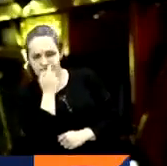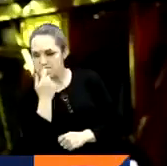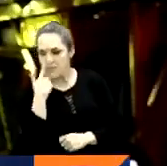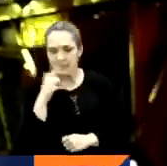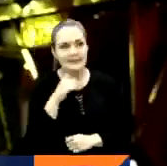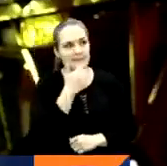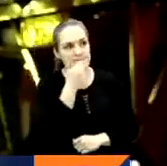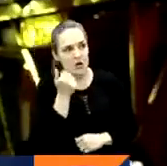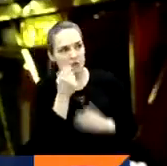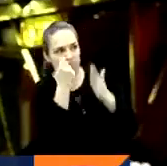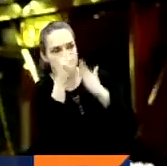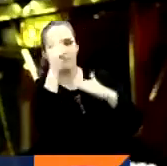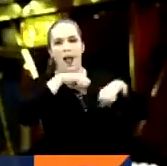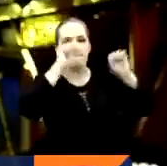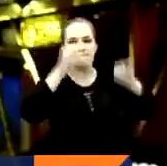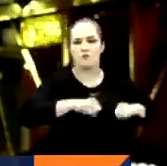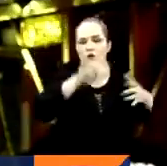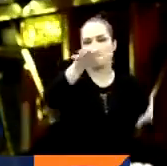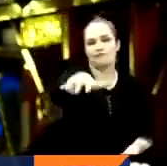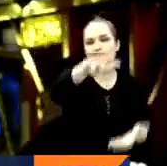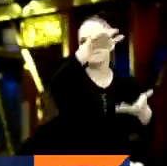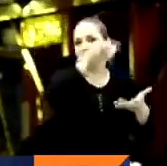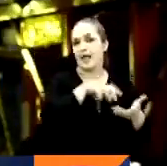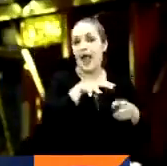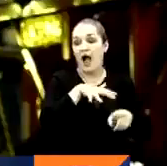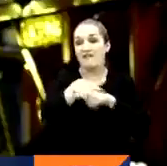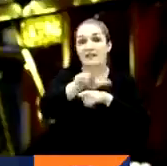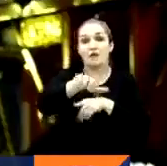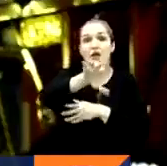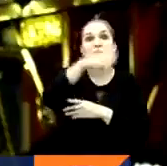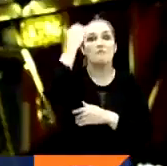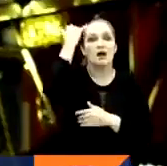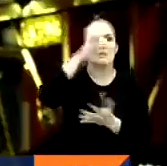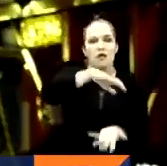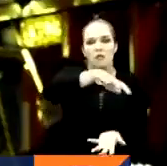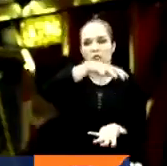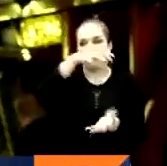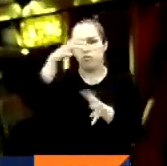de retirar el Bolívar ecuestre por seguridad a la vida de las personas que aquí se están congregando cada día.